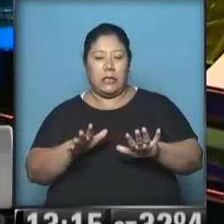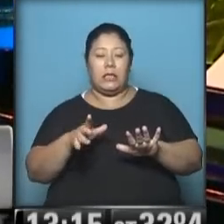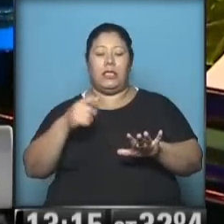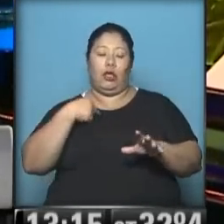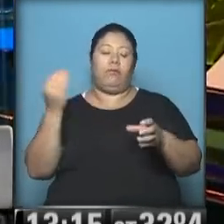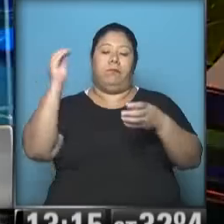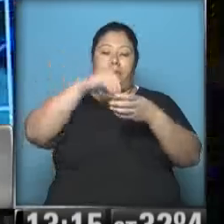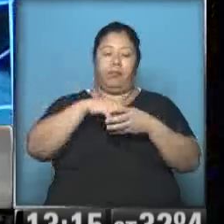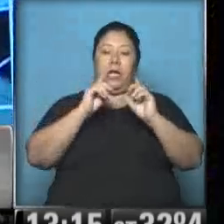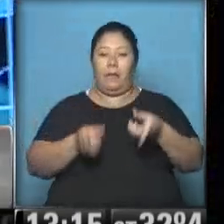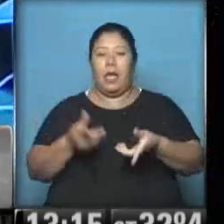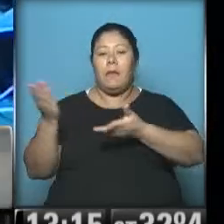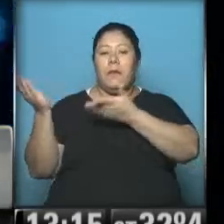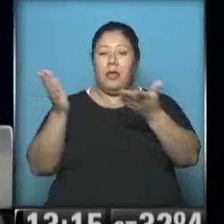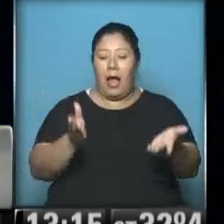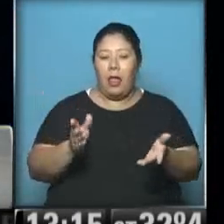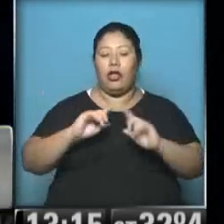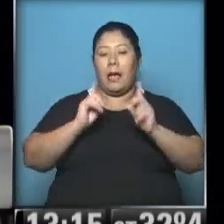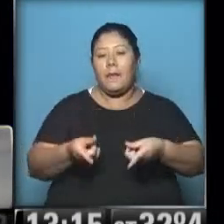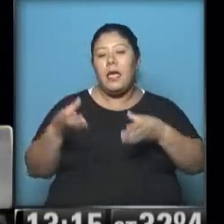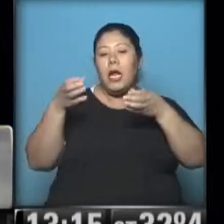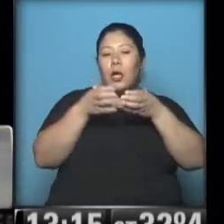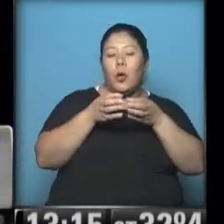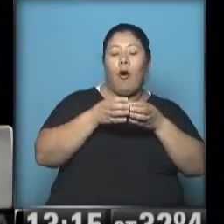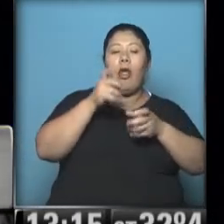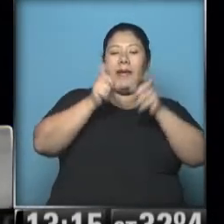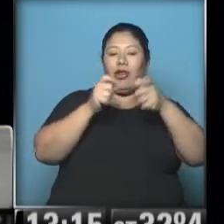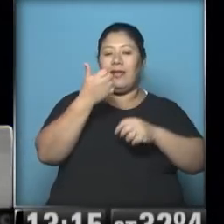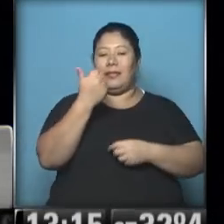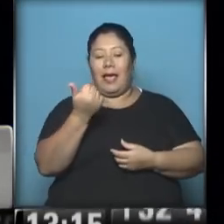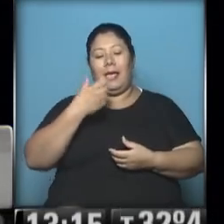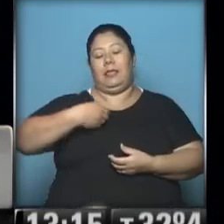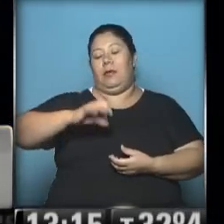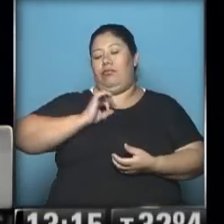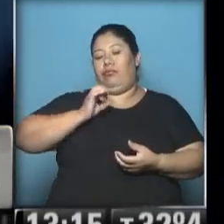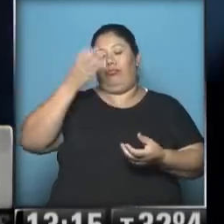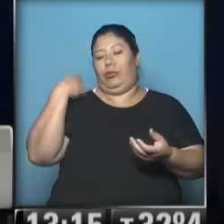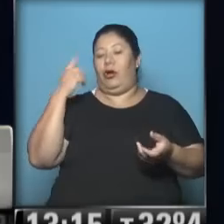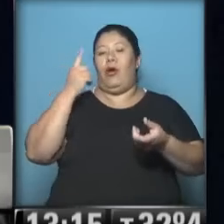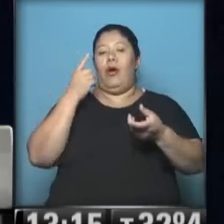contar con estos invitados, más del grupo, somos unos amigos que hace mucho venimos tocando.